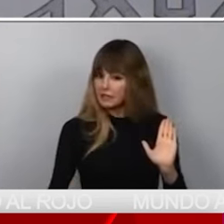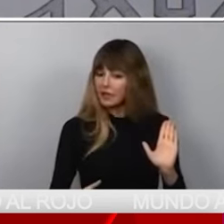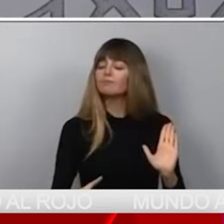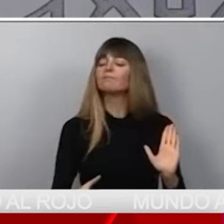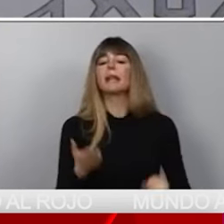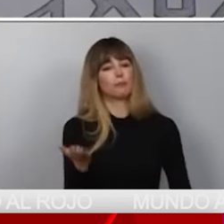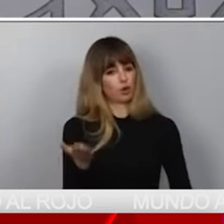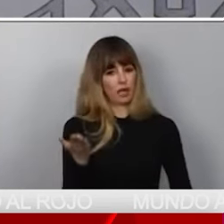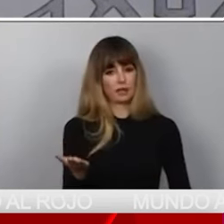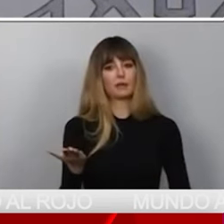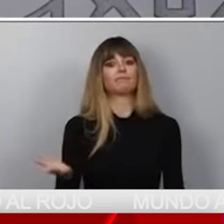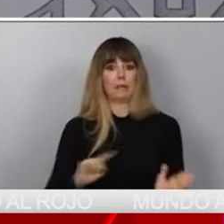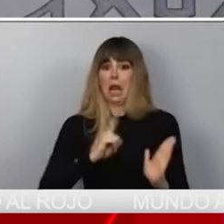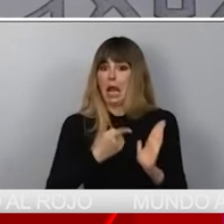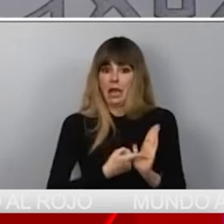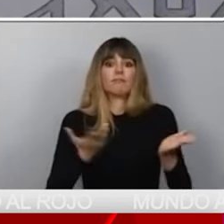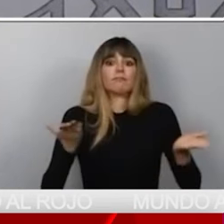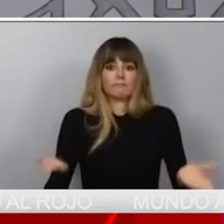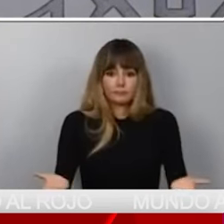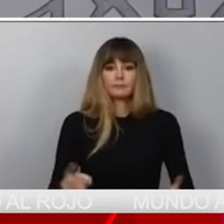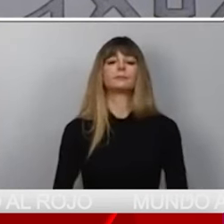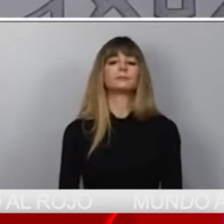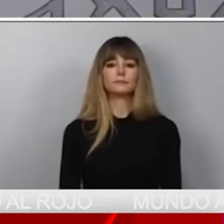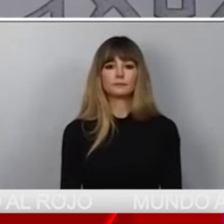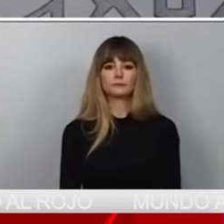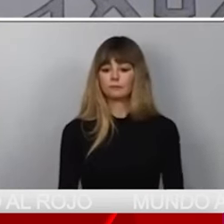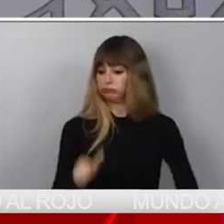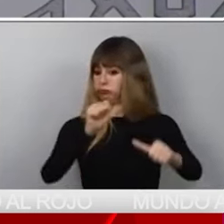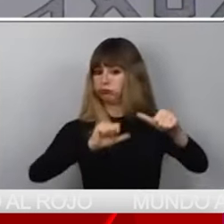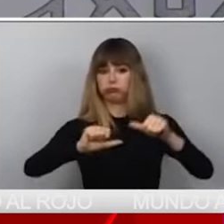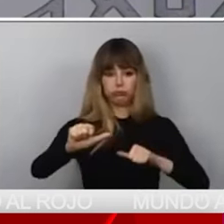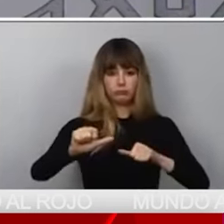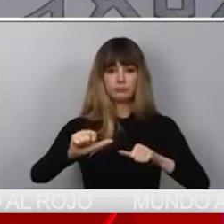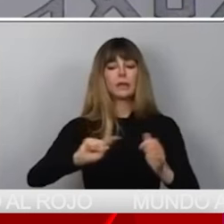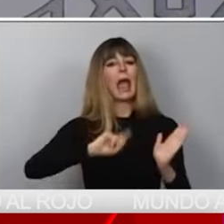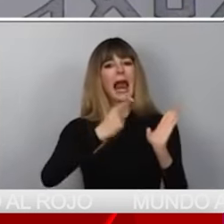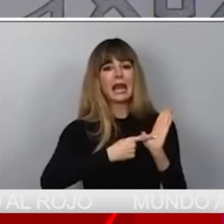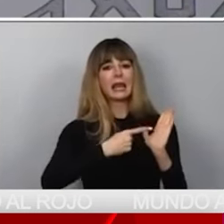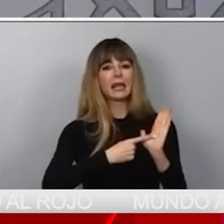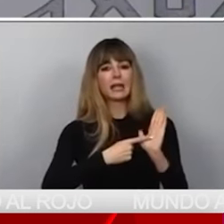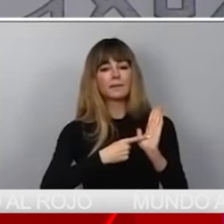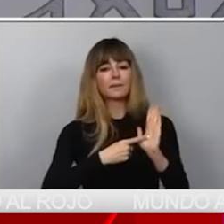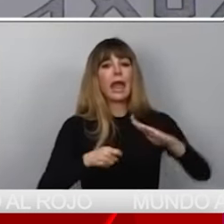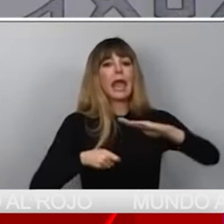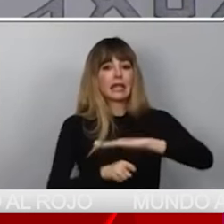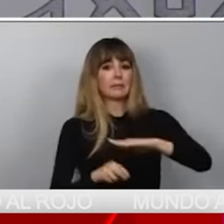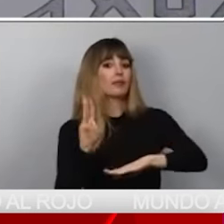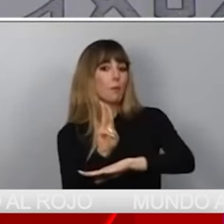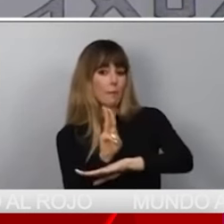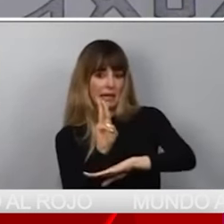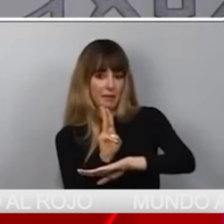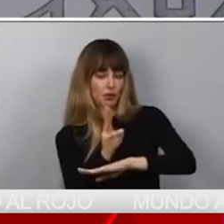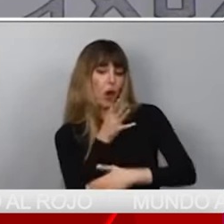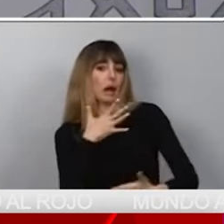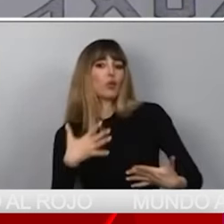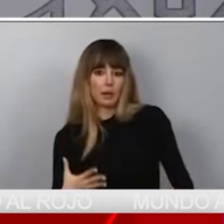eso se hace esta ley Y a partir de ahí saben que es una ley que está en su trámite parlamentario y